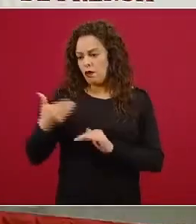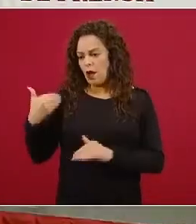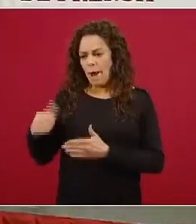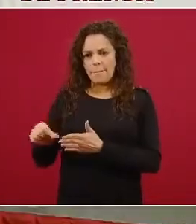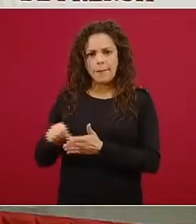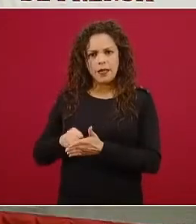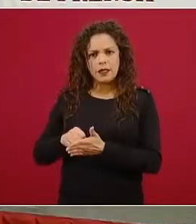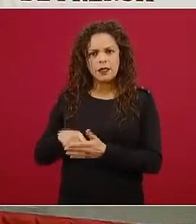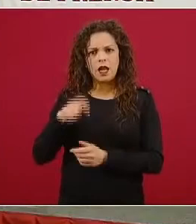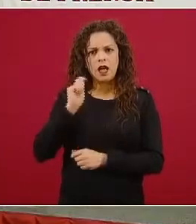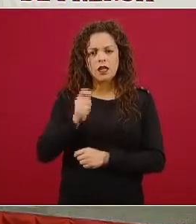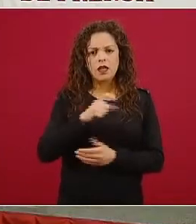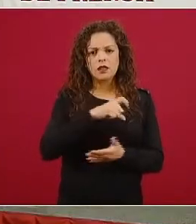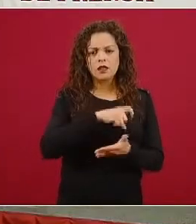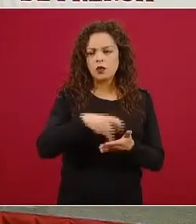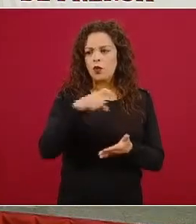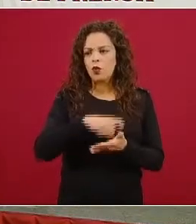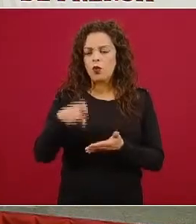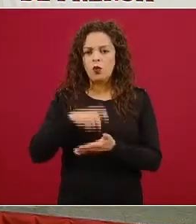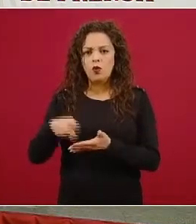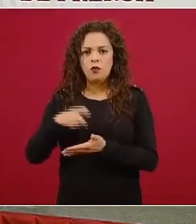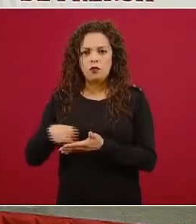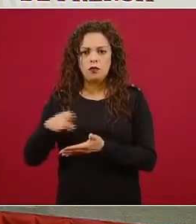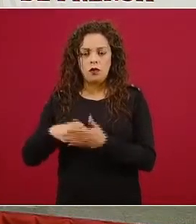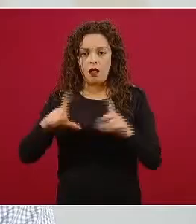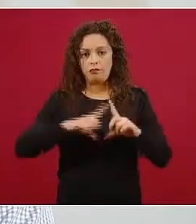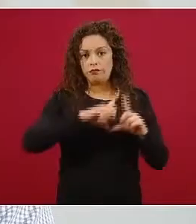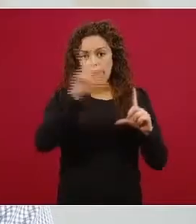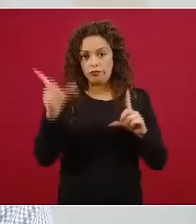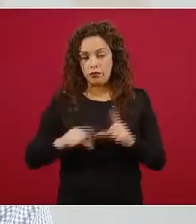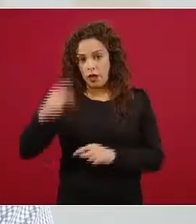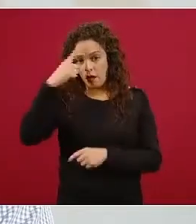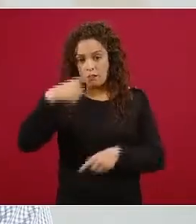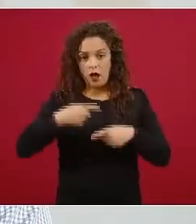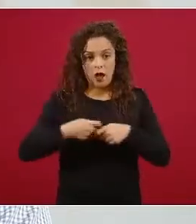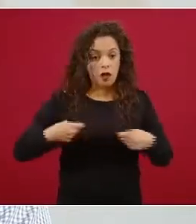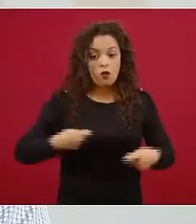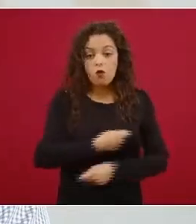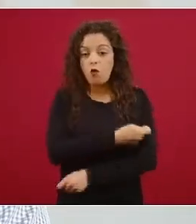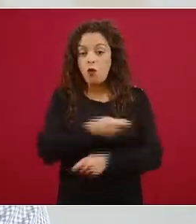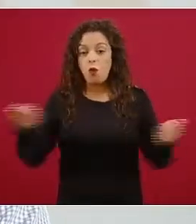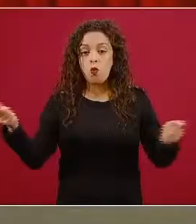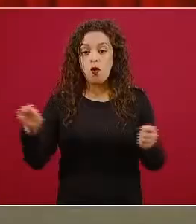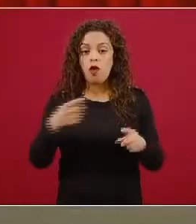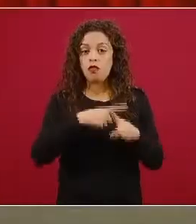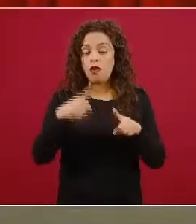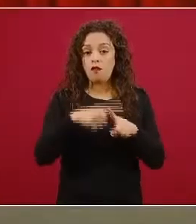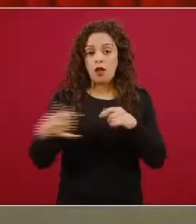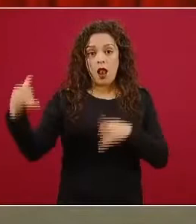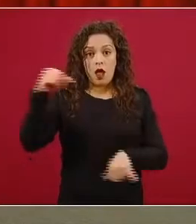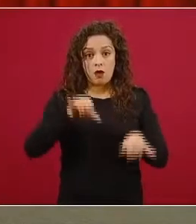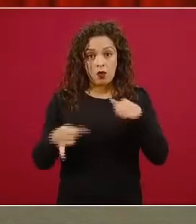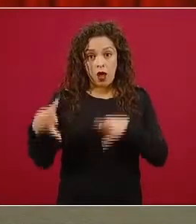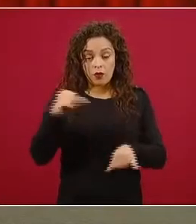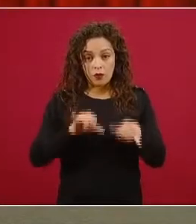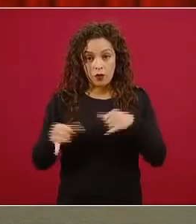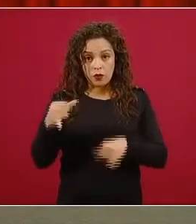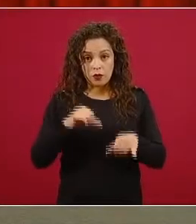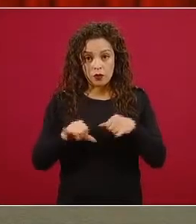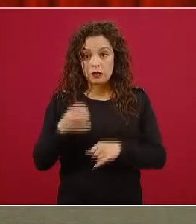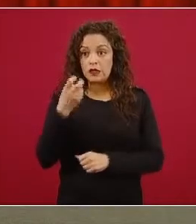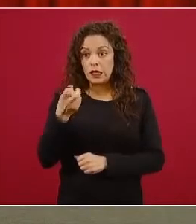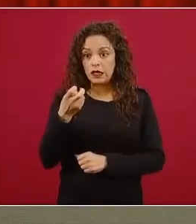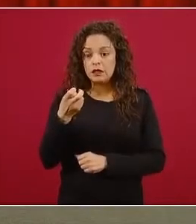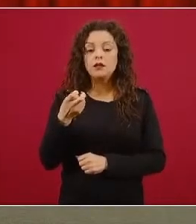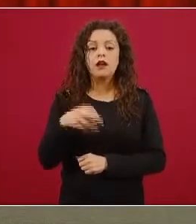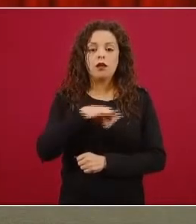compra centralizada a nivel nacional para surtir a todos los laboratorios de la red, lo cual permitió